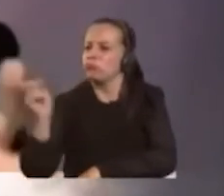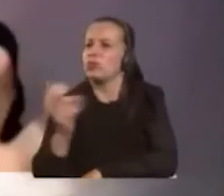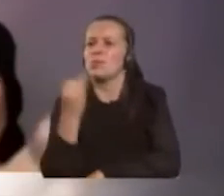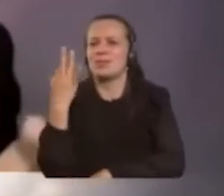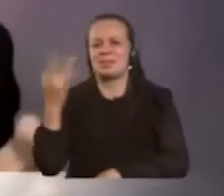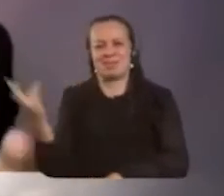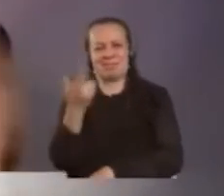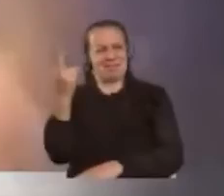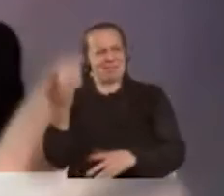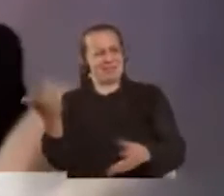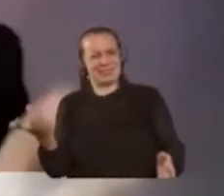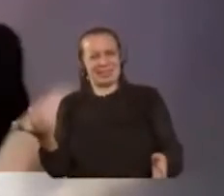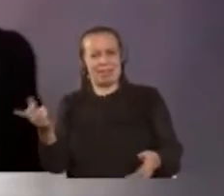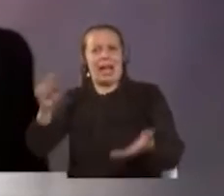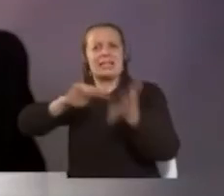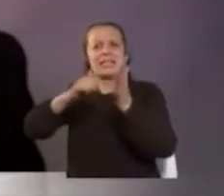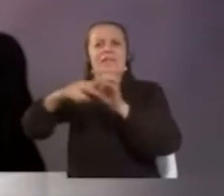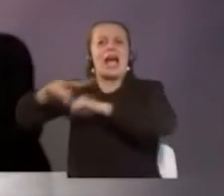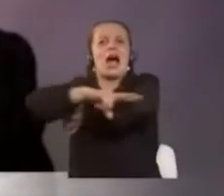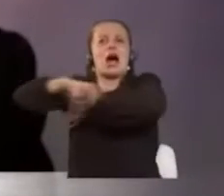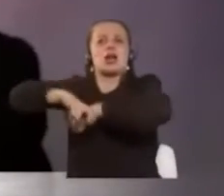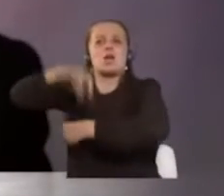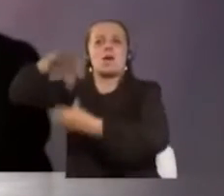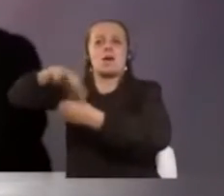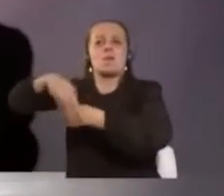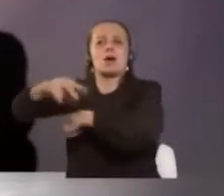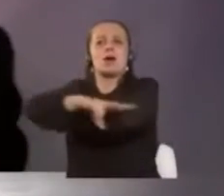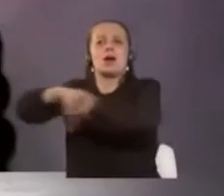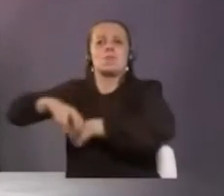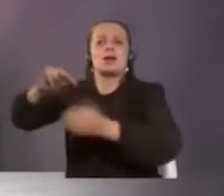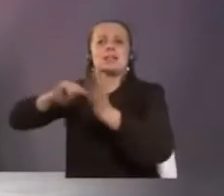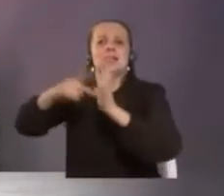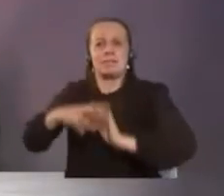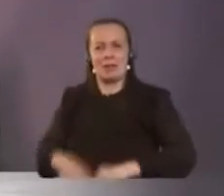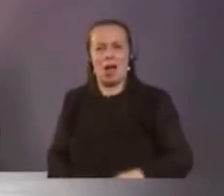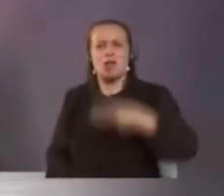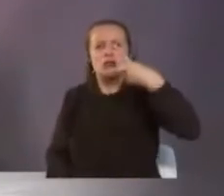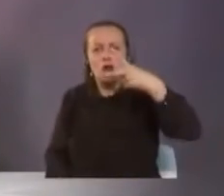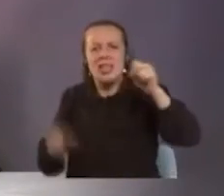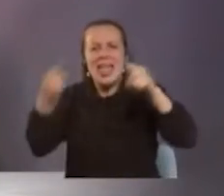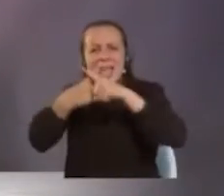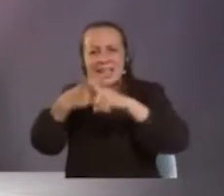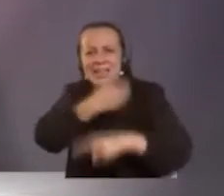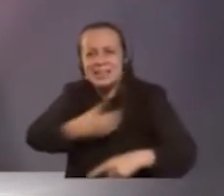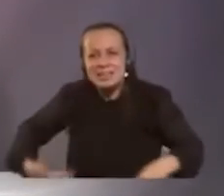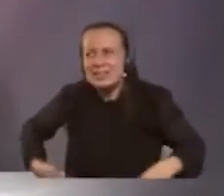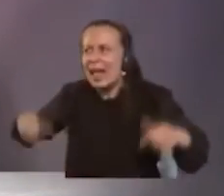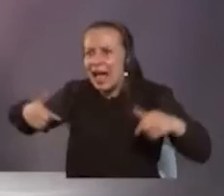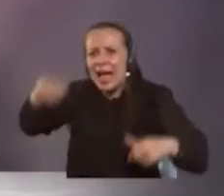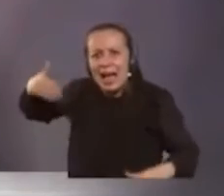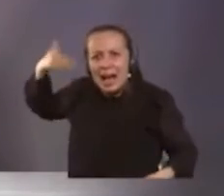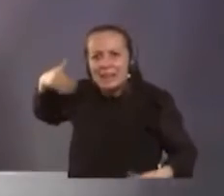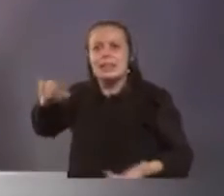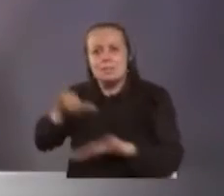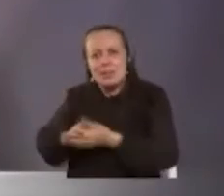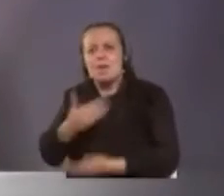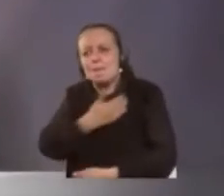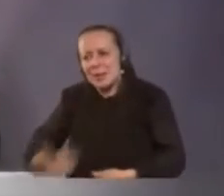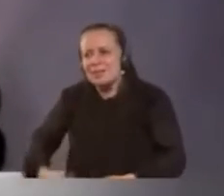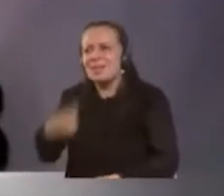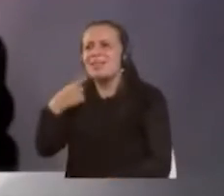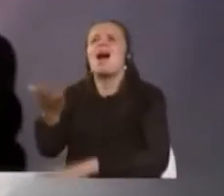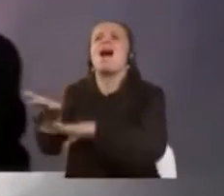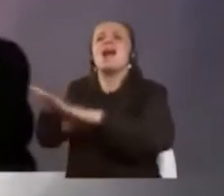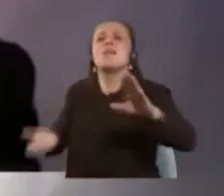Reconteo que es una manera de decir que se robaron las elecciones. Dos expresidentes de la República y el propio presidente de la República